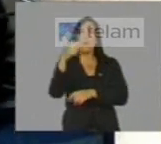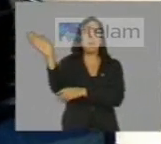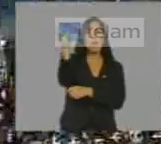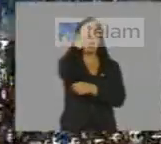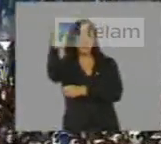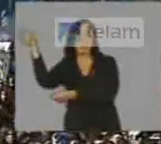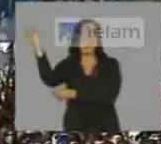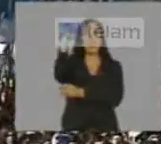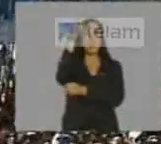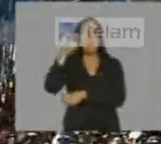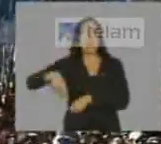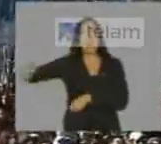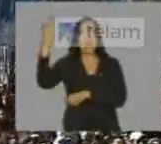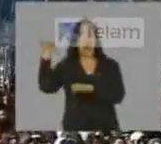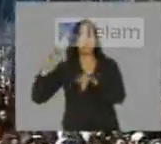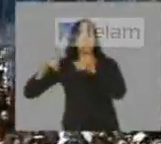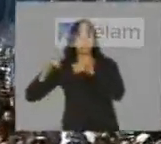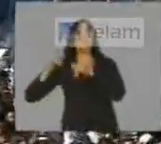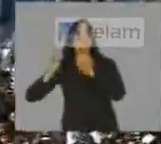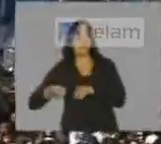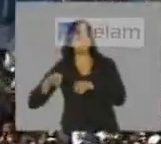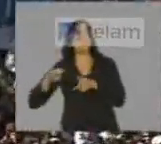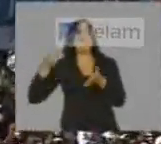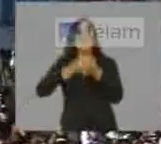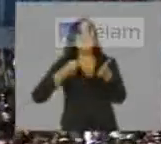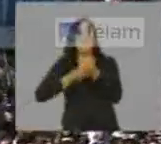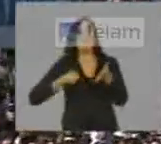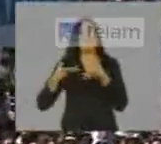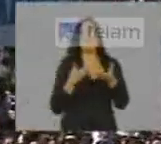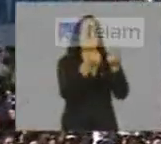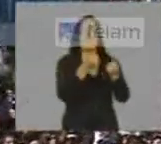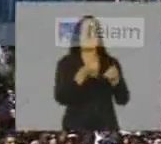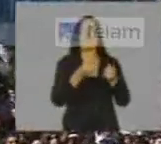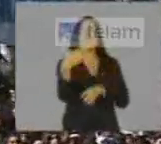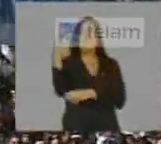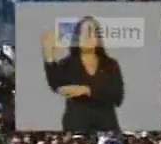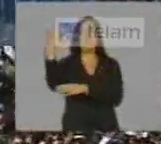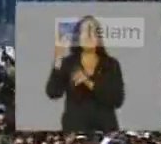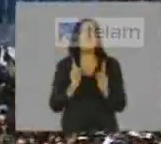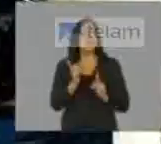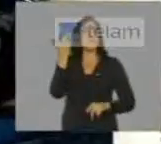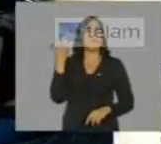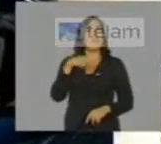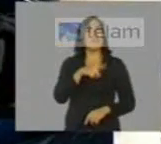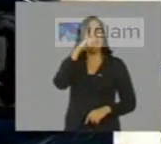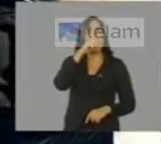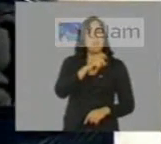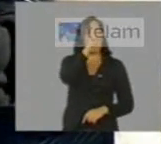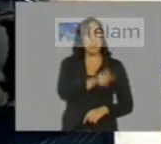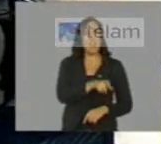defender esa bandera que Belgrano recién nos mostraba, de la bandera de los